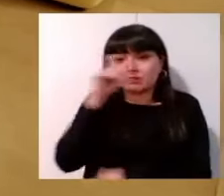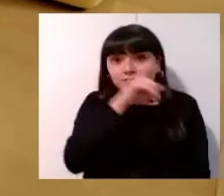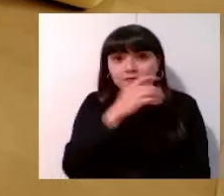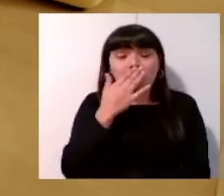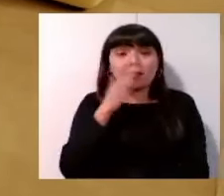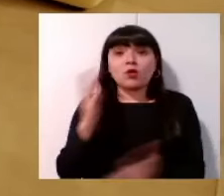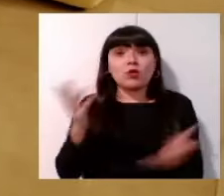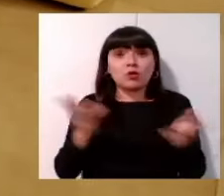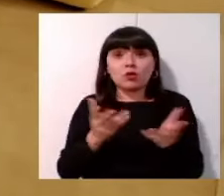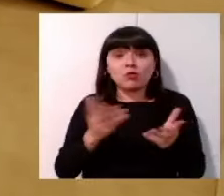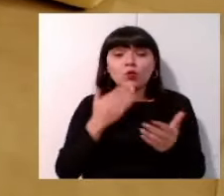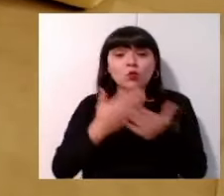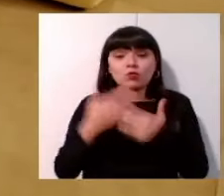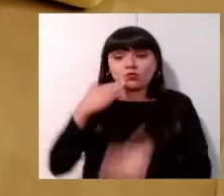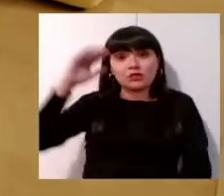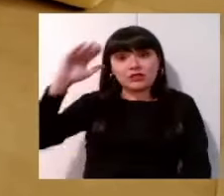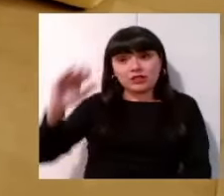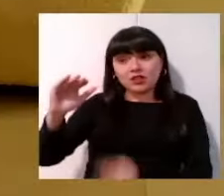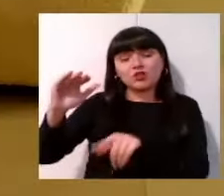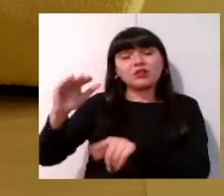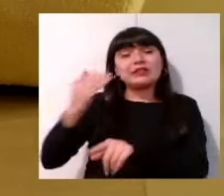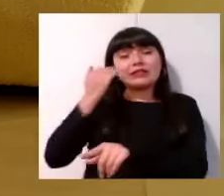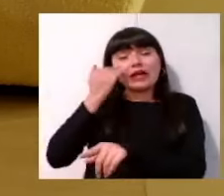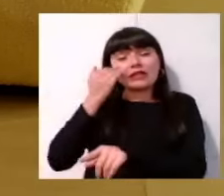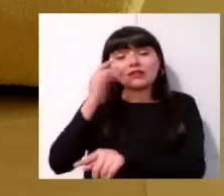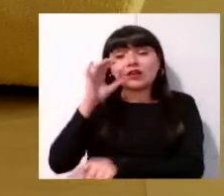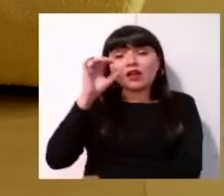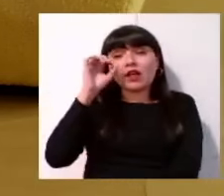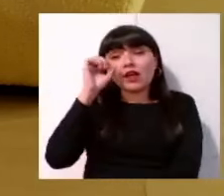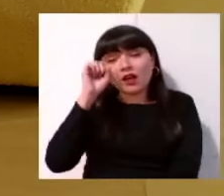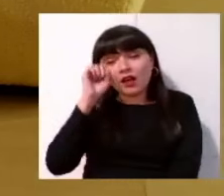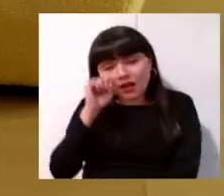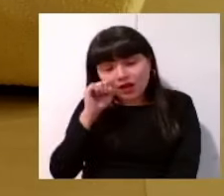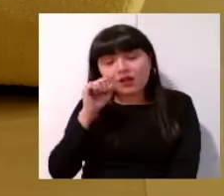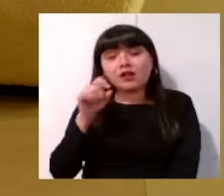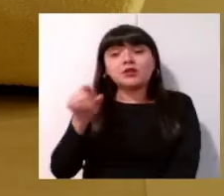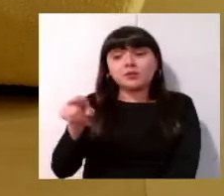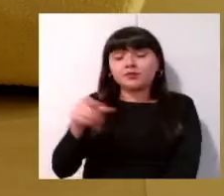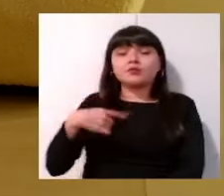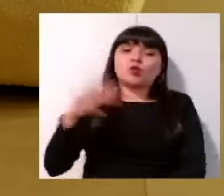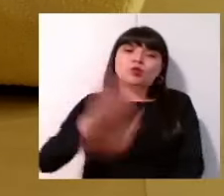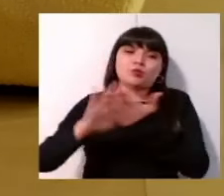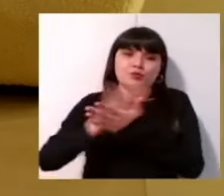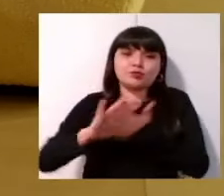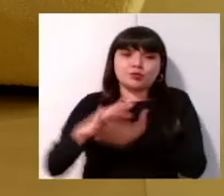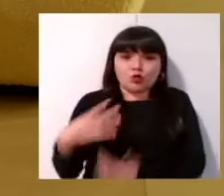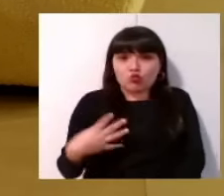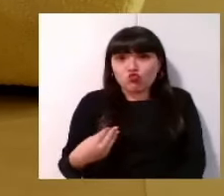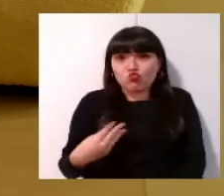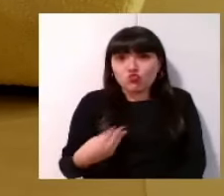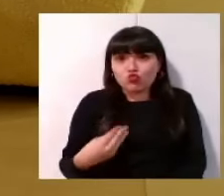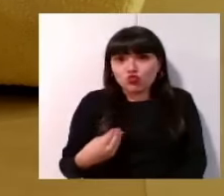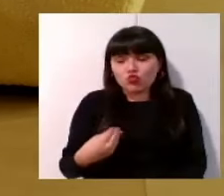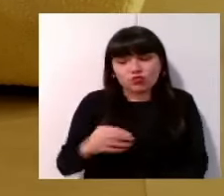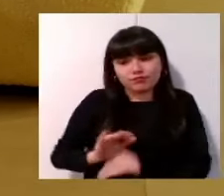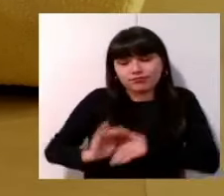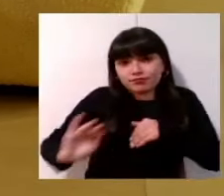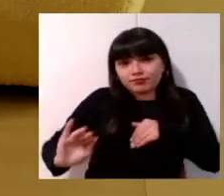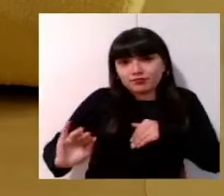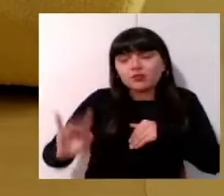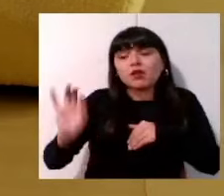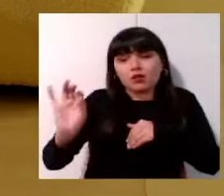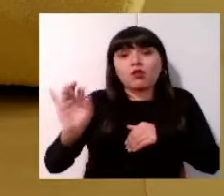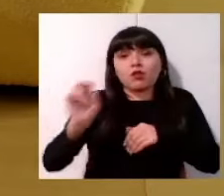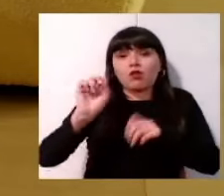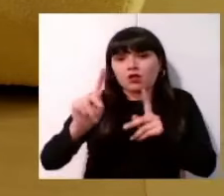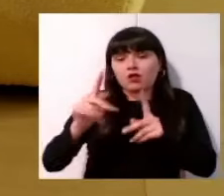a quedar dormido, si uno, por ejemplo, quiere darle lactancia materna o qué sé yo, hacerlo, pero que no sea lo último que